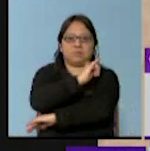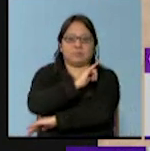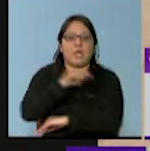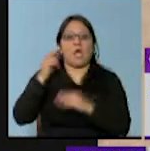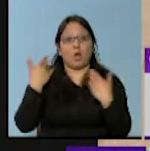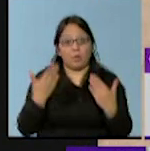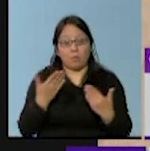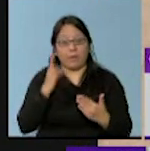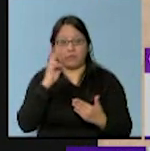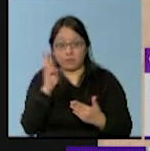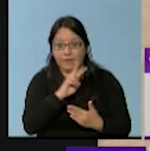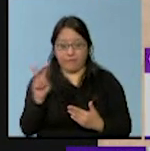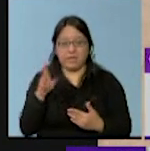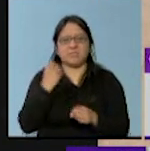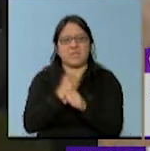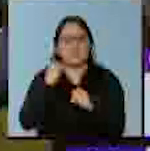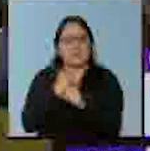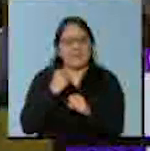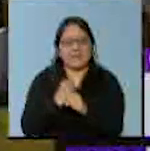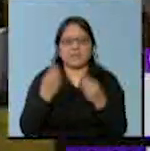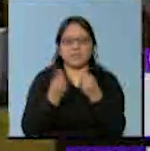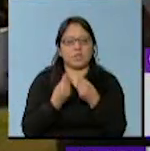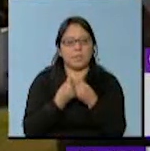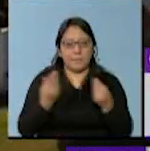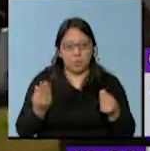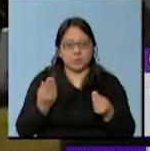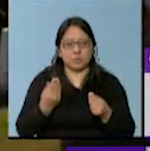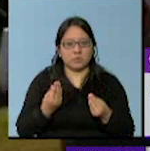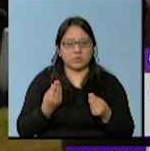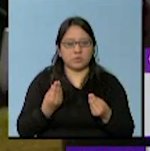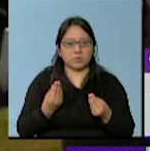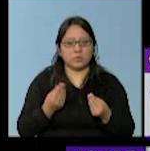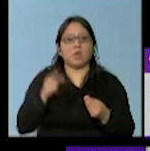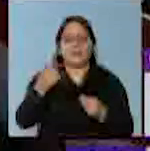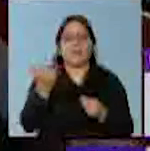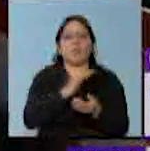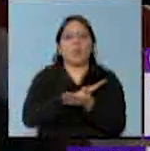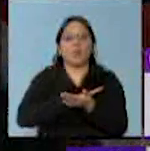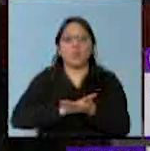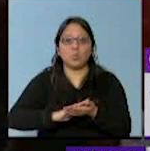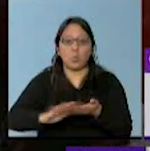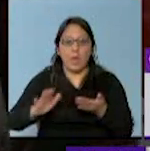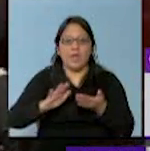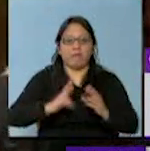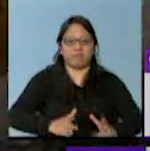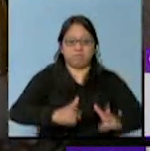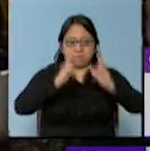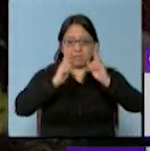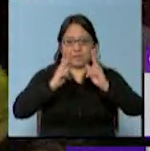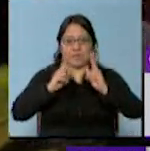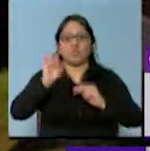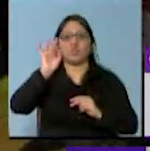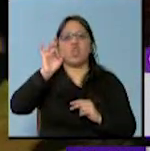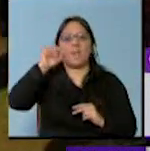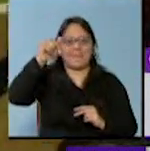se está trabajando a pleno van a tener un nuevo edificio en este lugar solamente va a quedar la